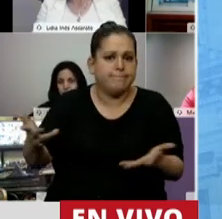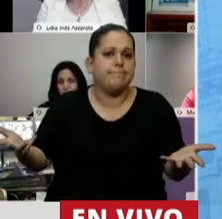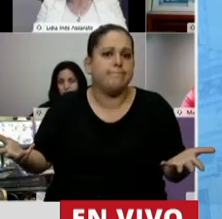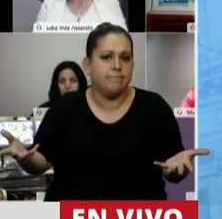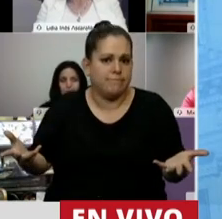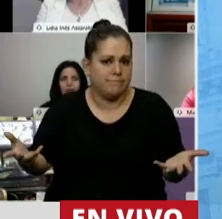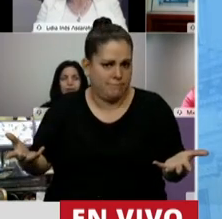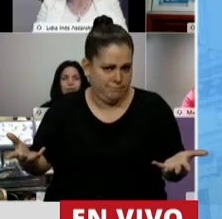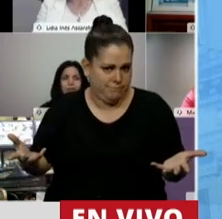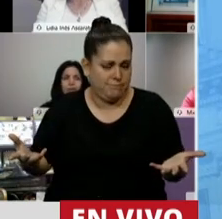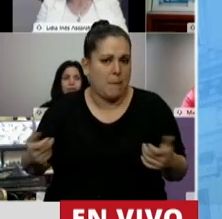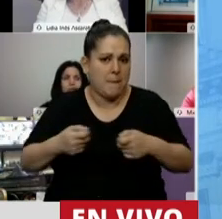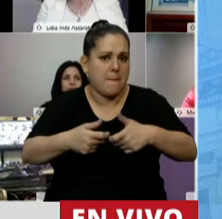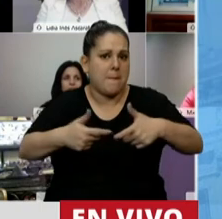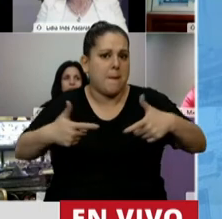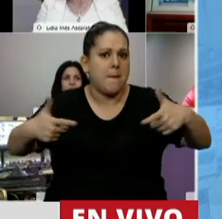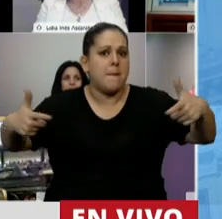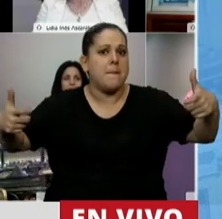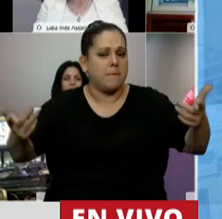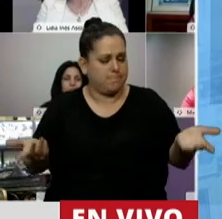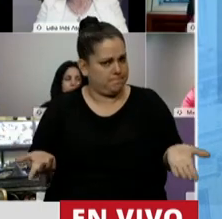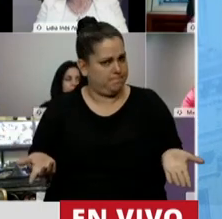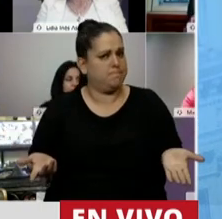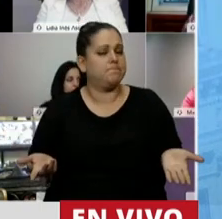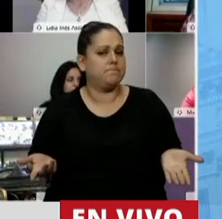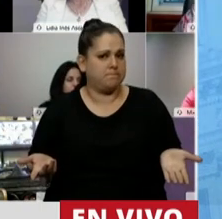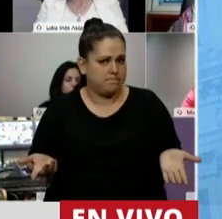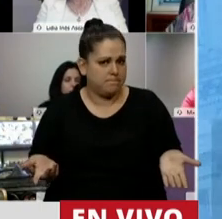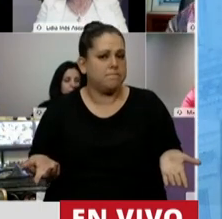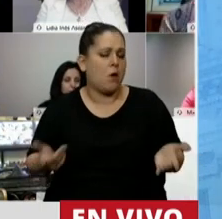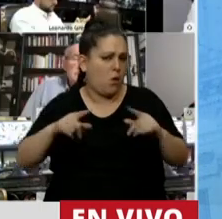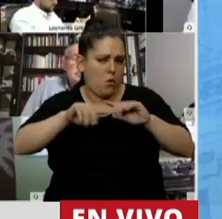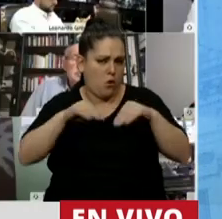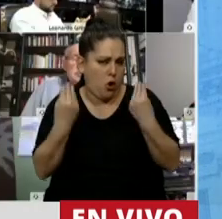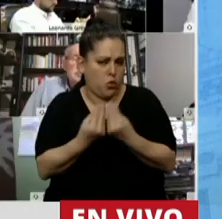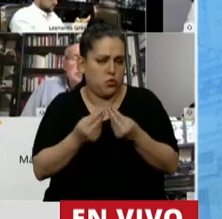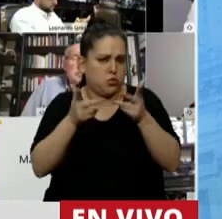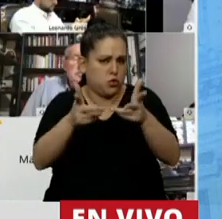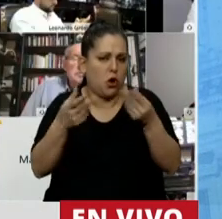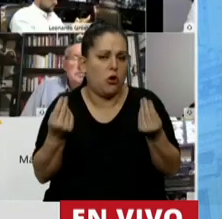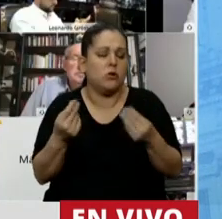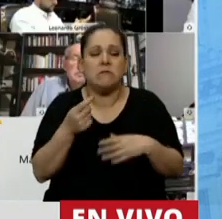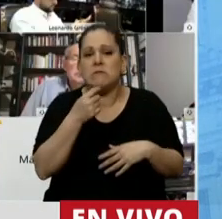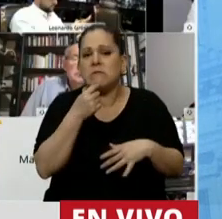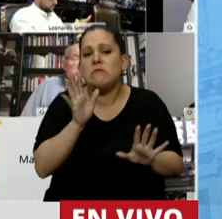riesgos que corren aumentan y aumentan mucho. Mire, para concluir, si no ha